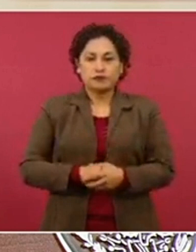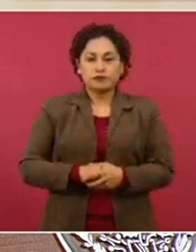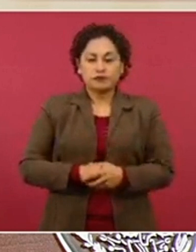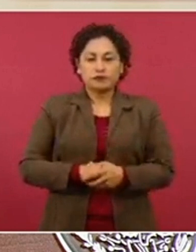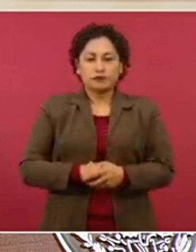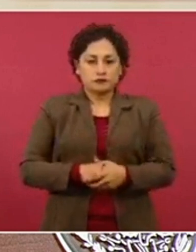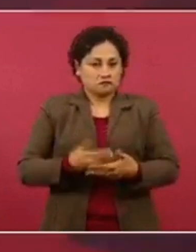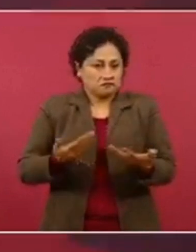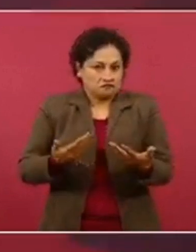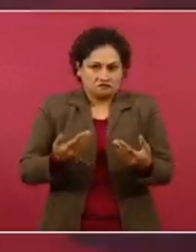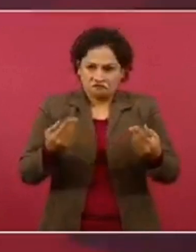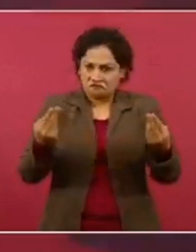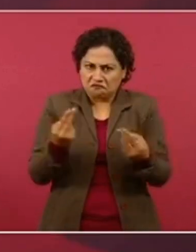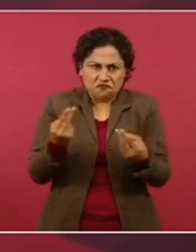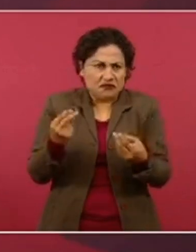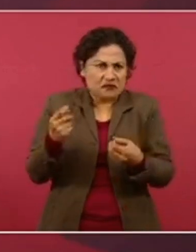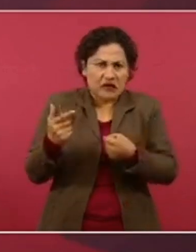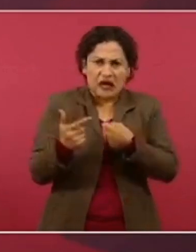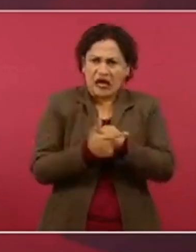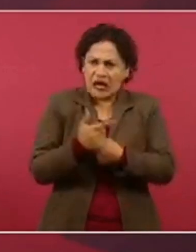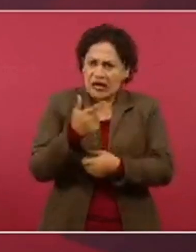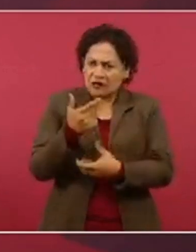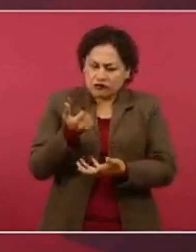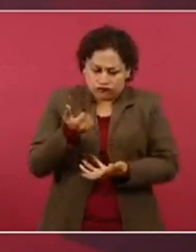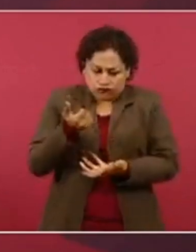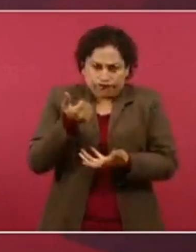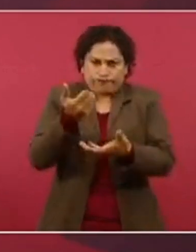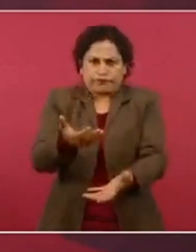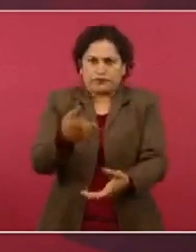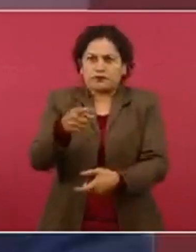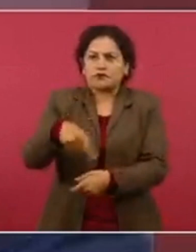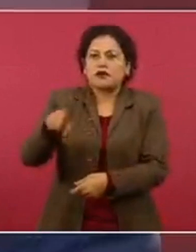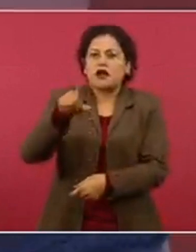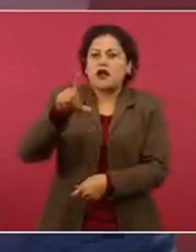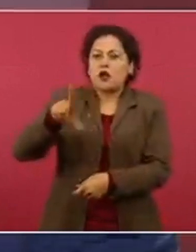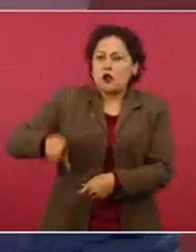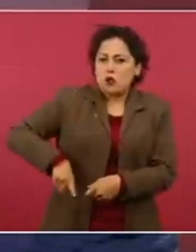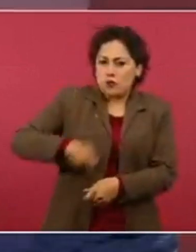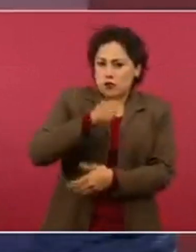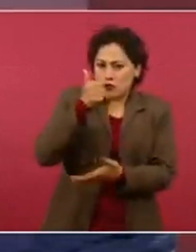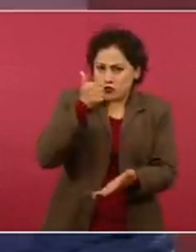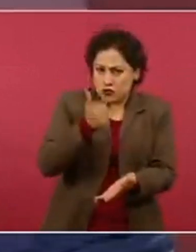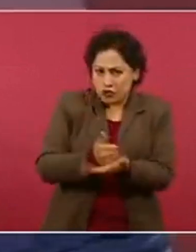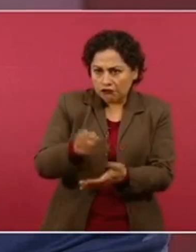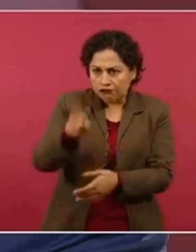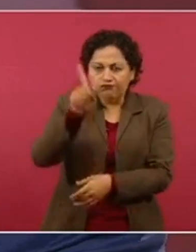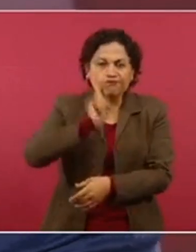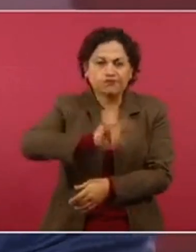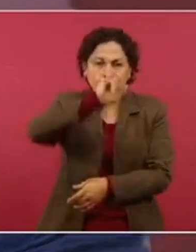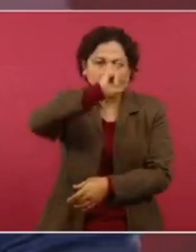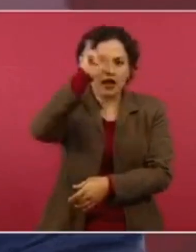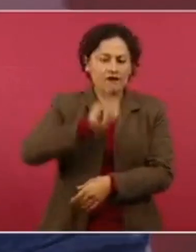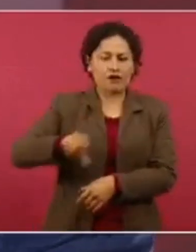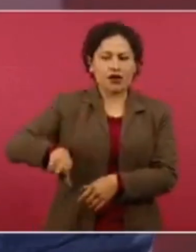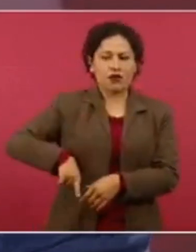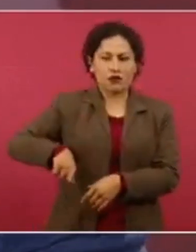lo que necesite el gobierno de la ciudad y la jefa de gobierno, que es una